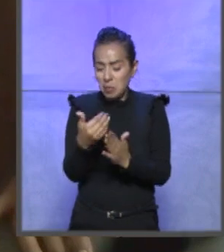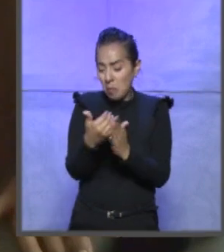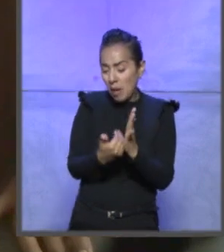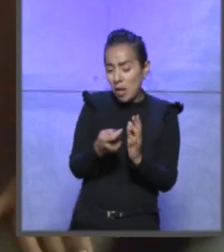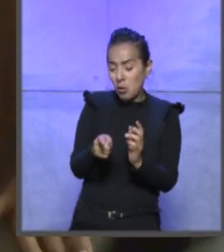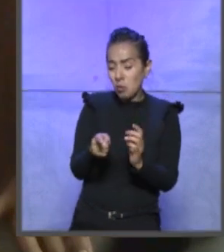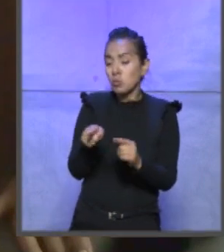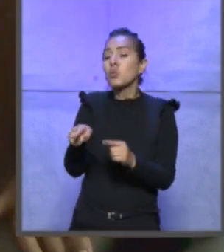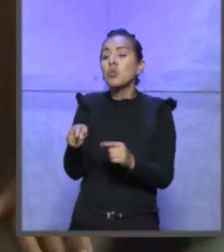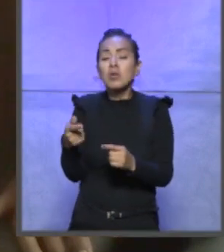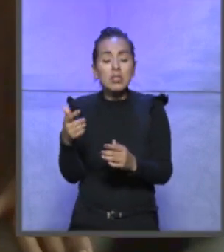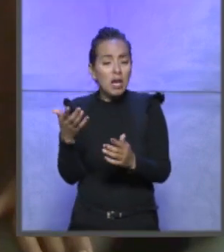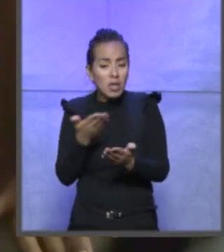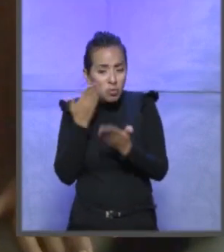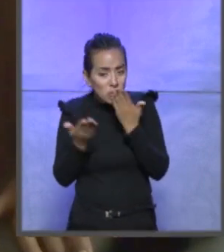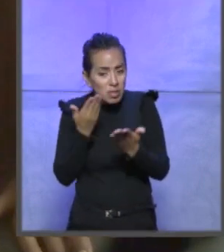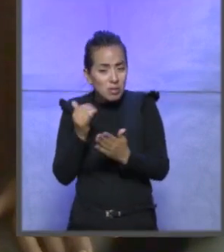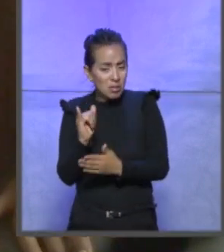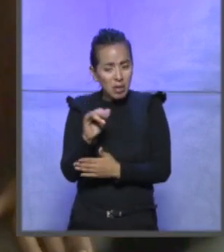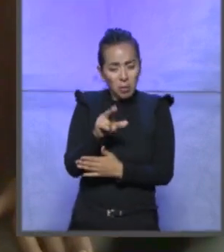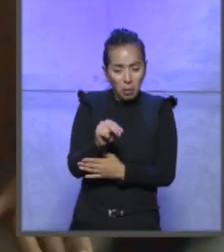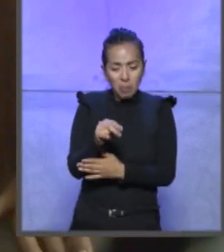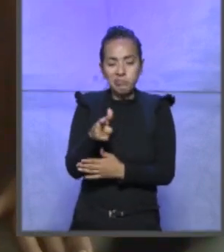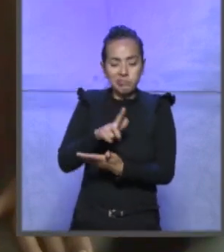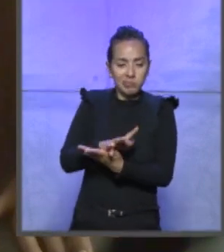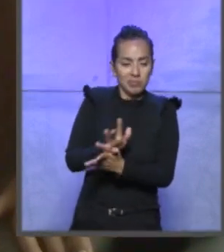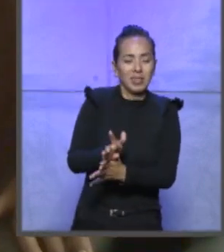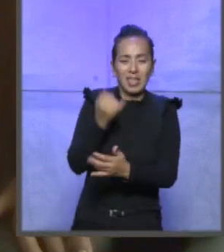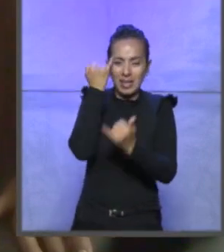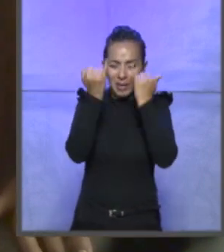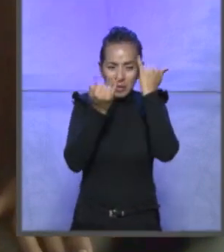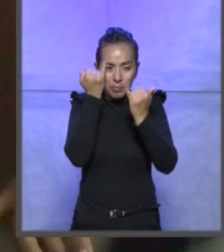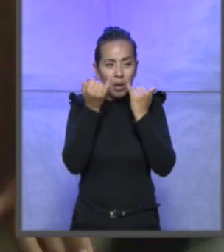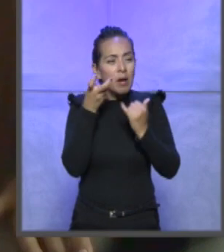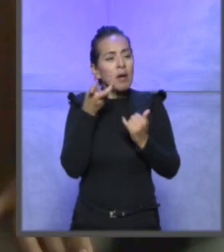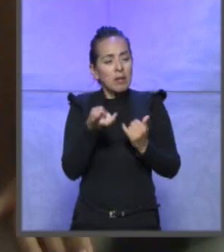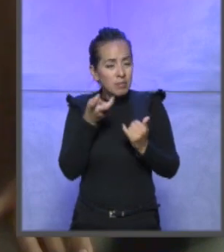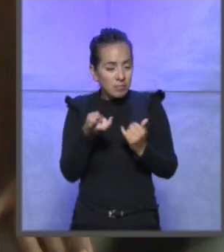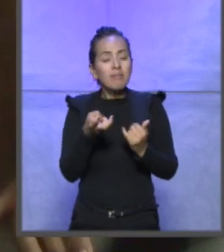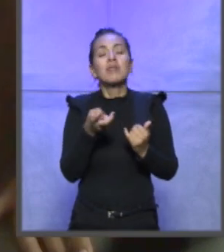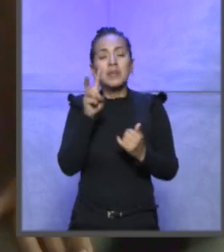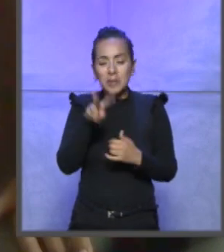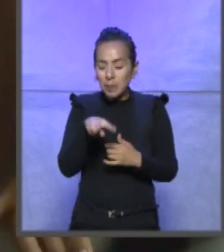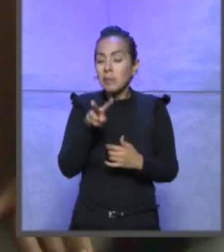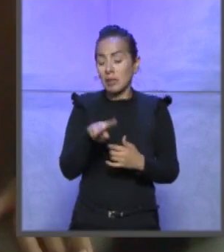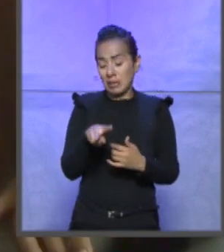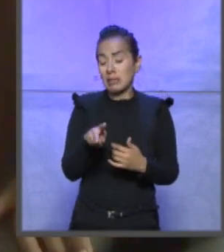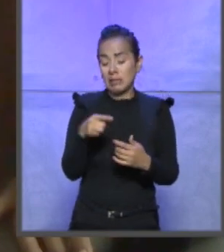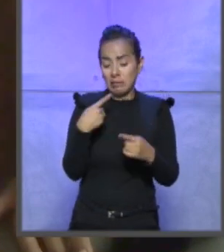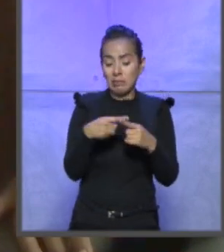ámbitos, hasta por quién estudió y quién no, y las ideas diversas que podamos tener. Todo esto genera